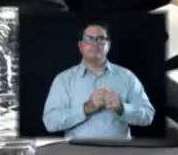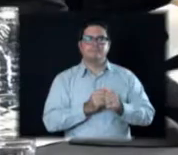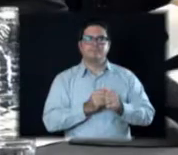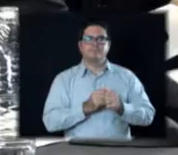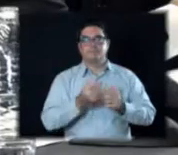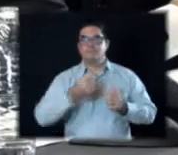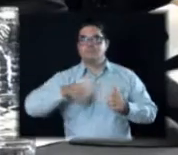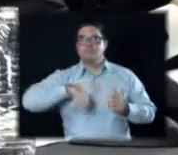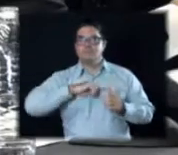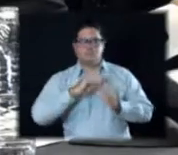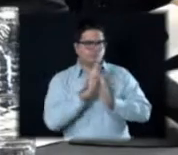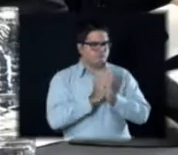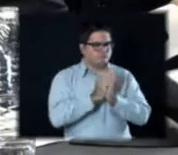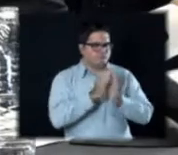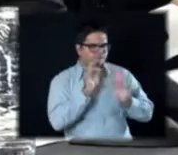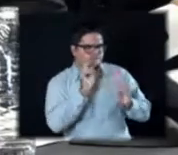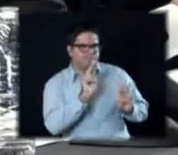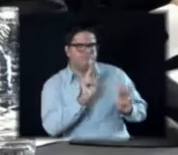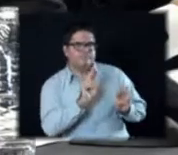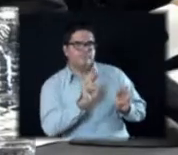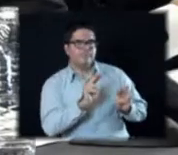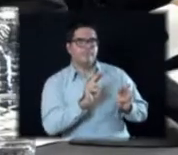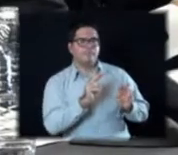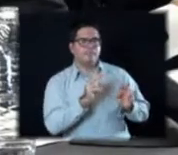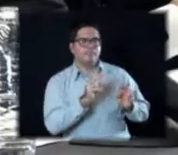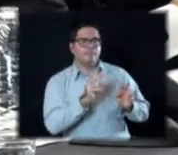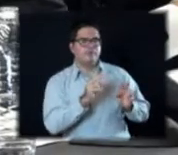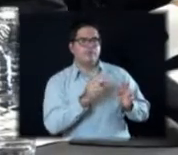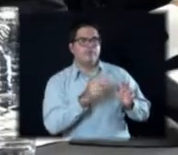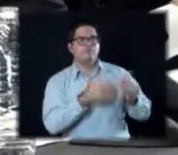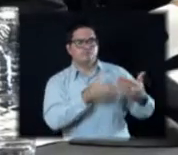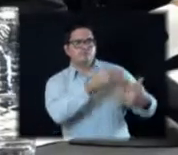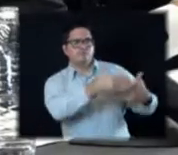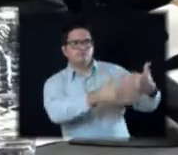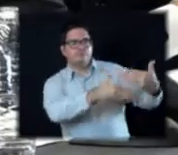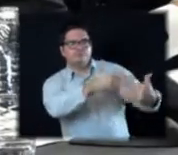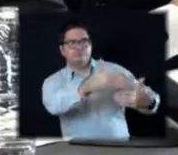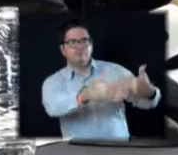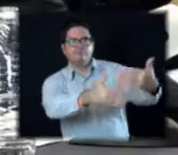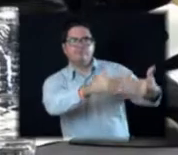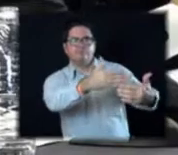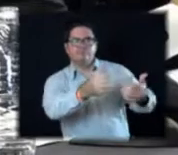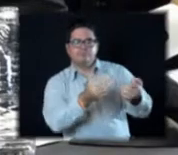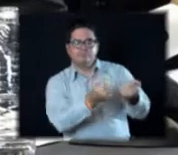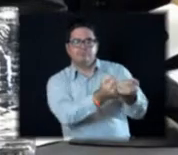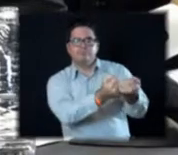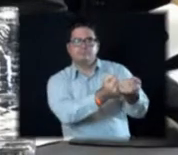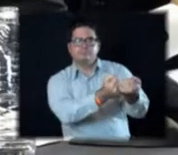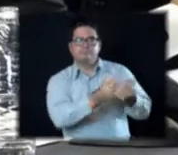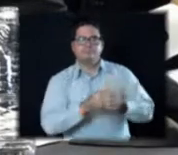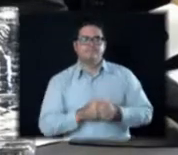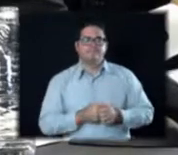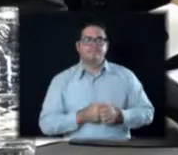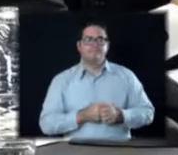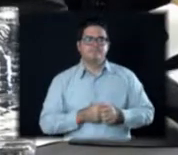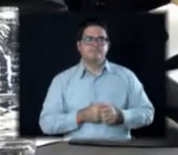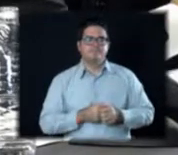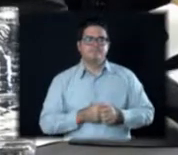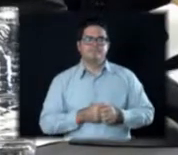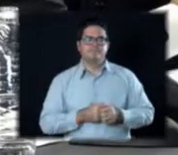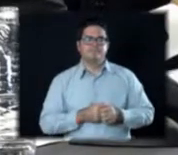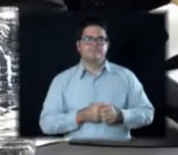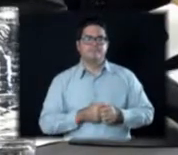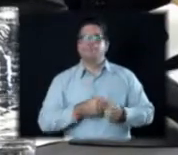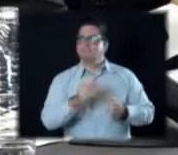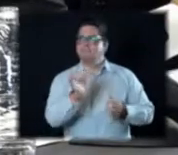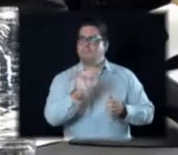tenemos ahora es algo que a nosotros nos interesa mucho continuar haciendo y refinar el proceso y mejorarlo